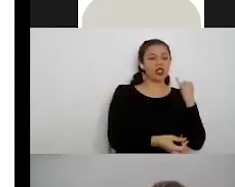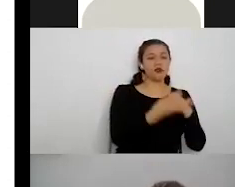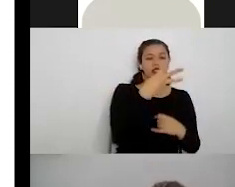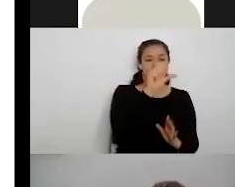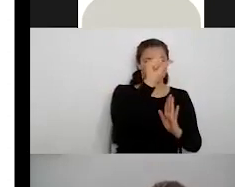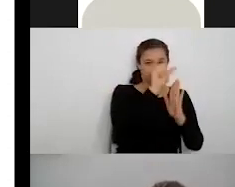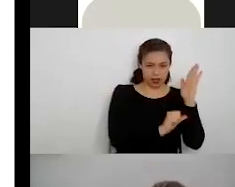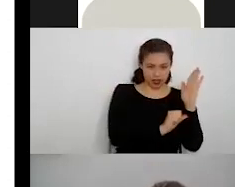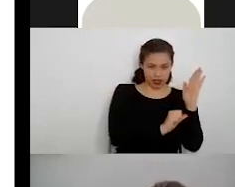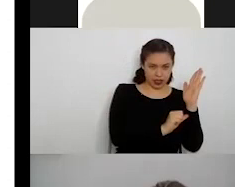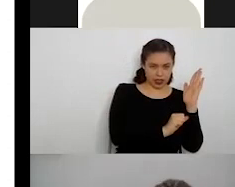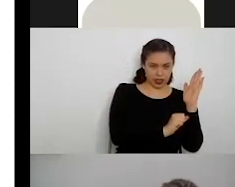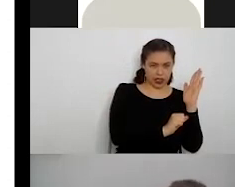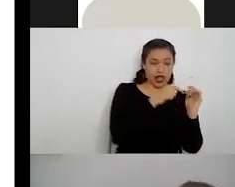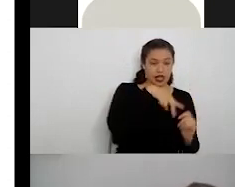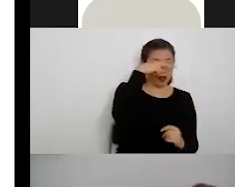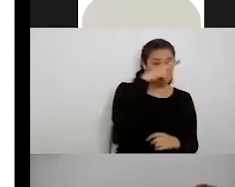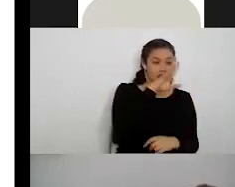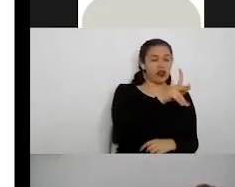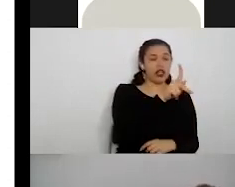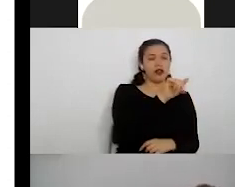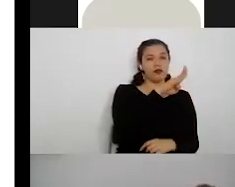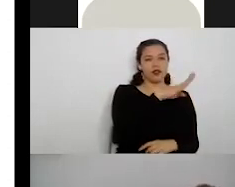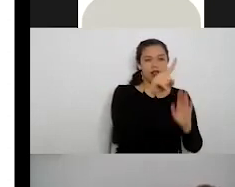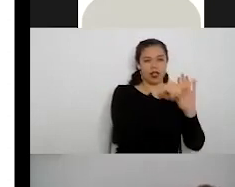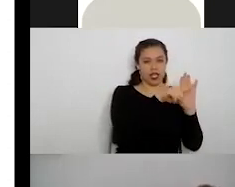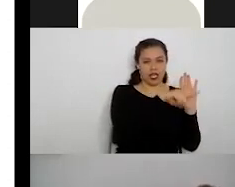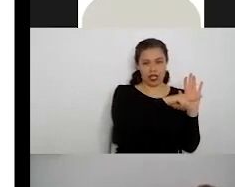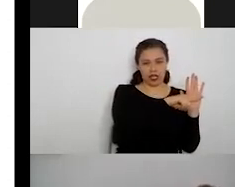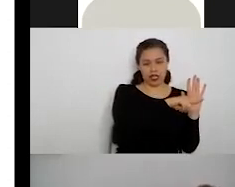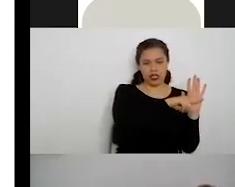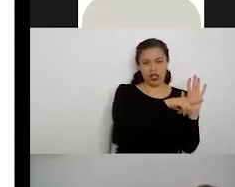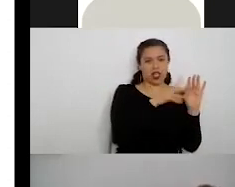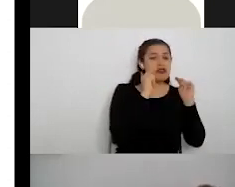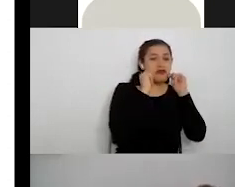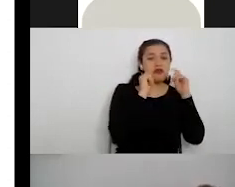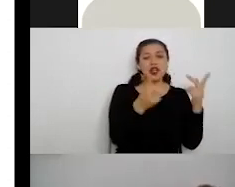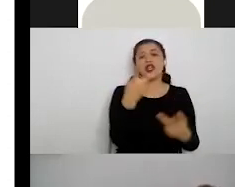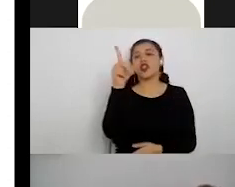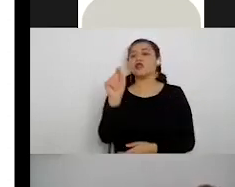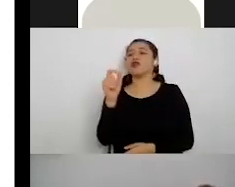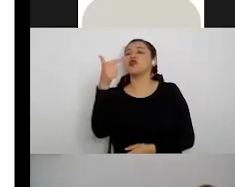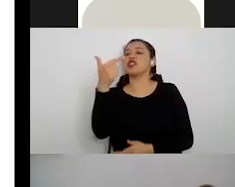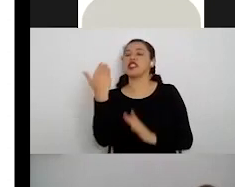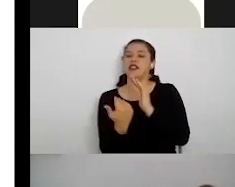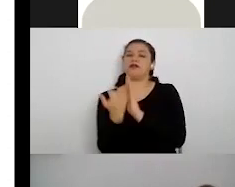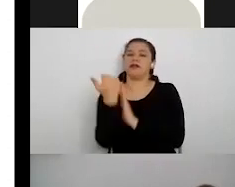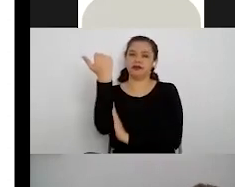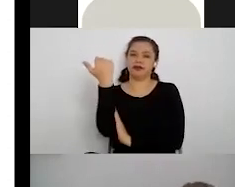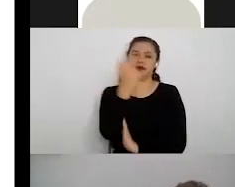es negativo. Pues de todas maneras vamos a crecer al 2.7. Si el PIB es